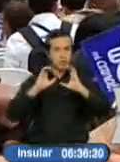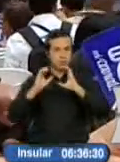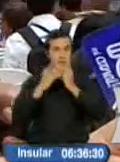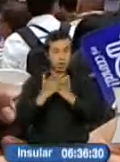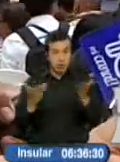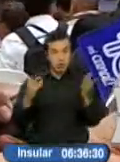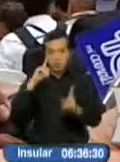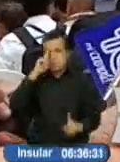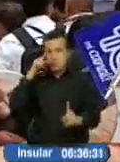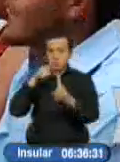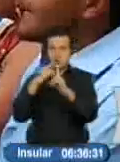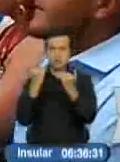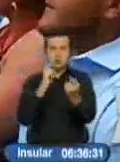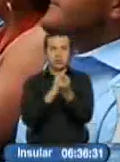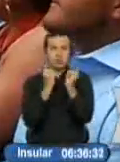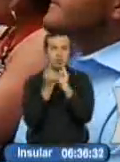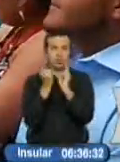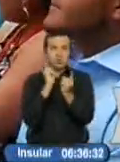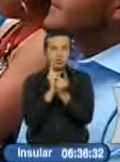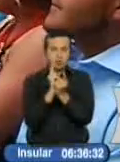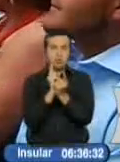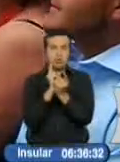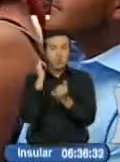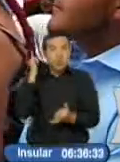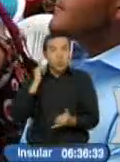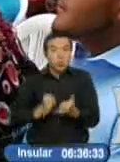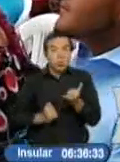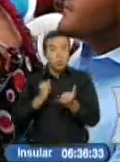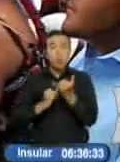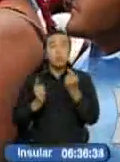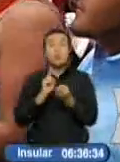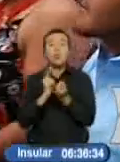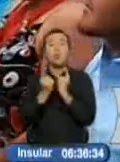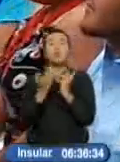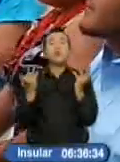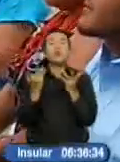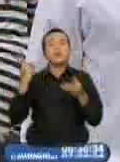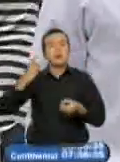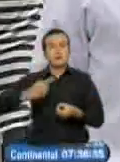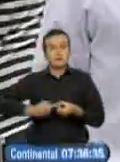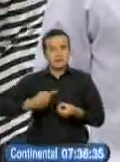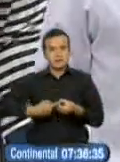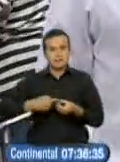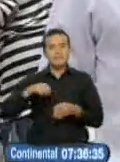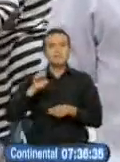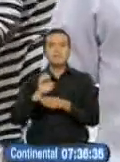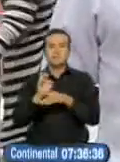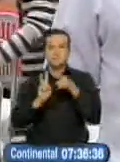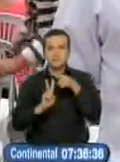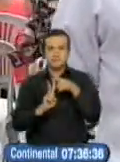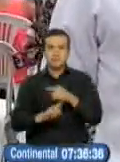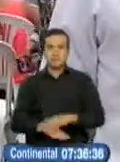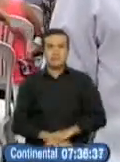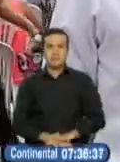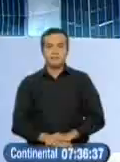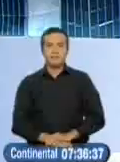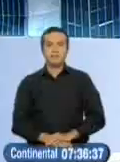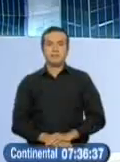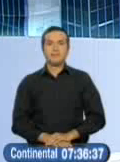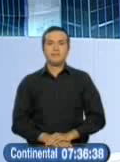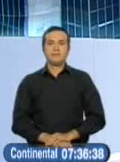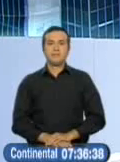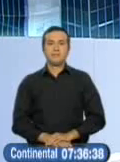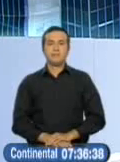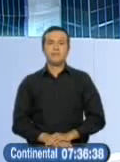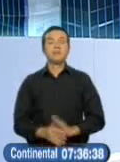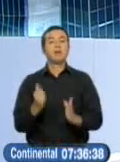es el propósito de este encuentro. El último y posterior encuentro se desarrollará en Quito. Mirta Carrillo, Ecuador TV. De